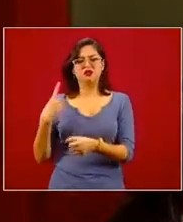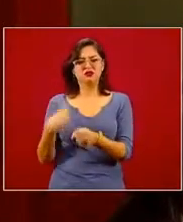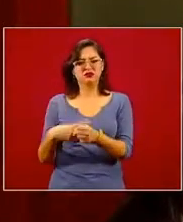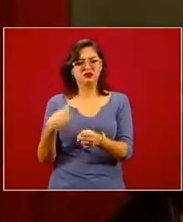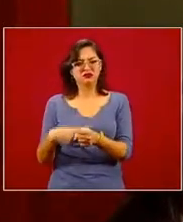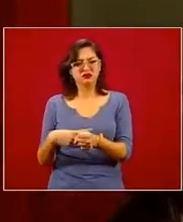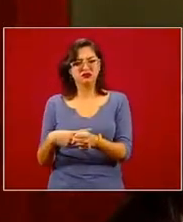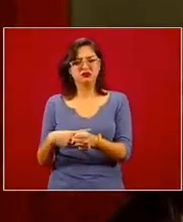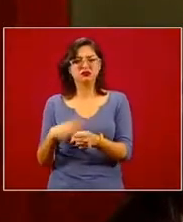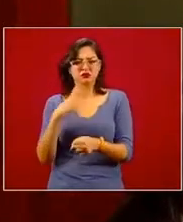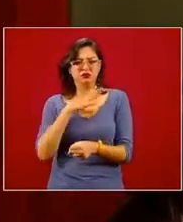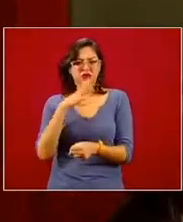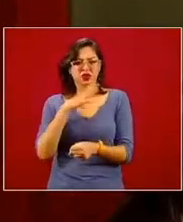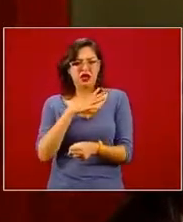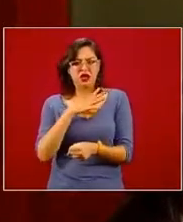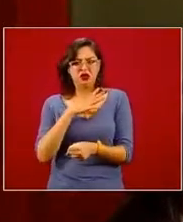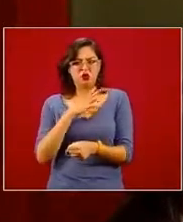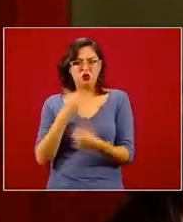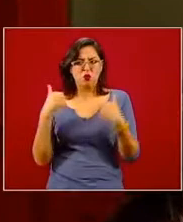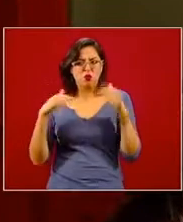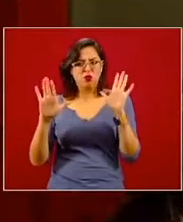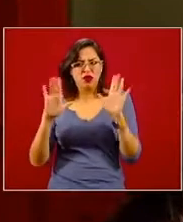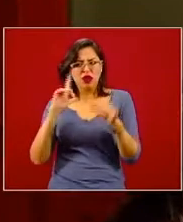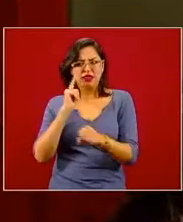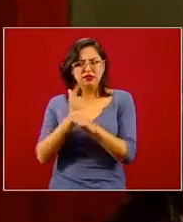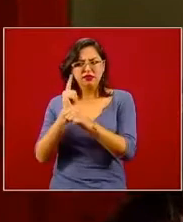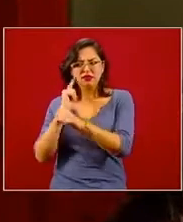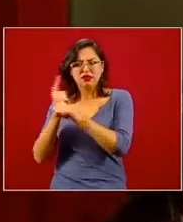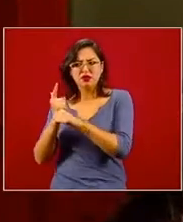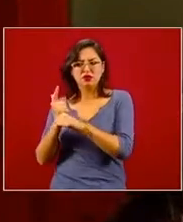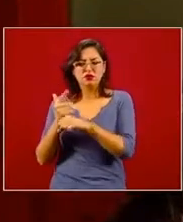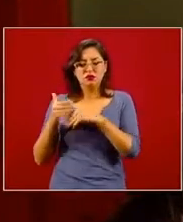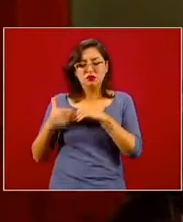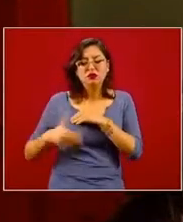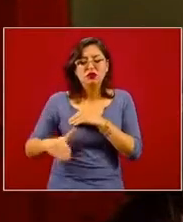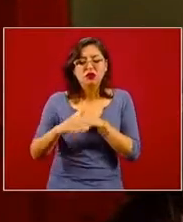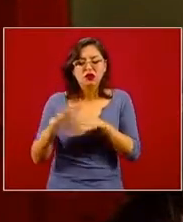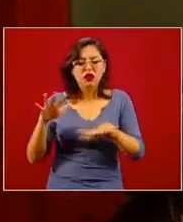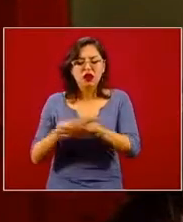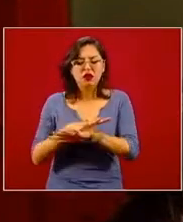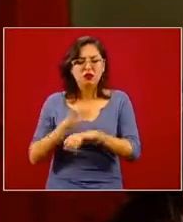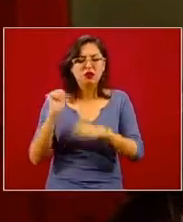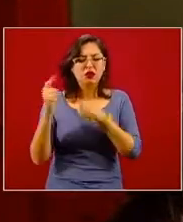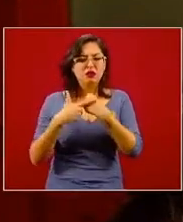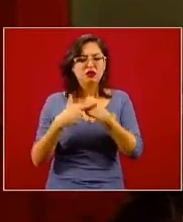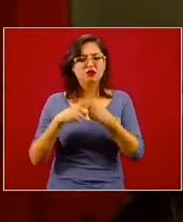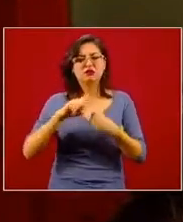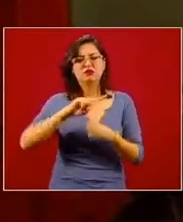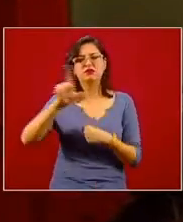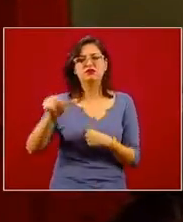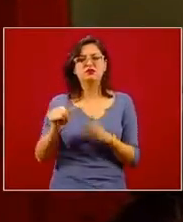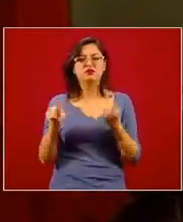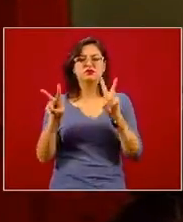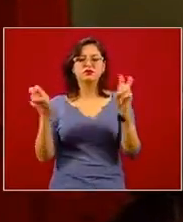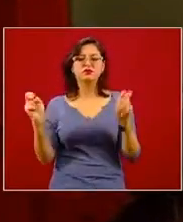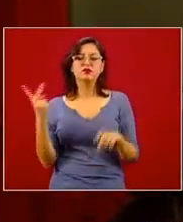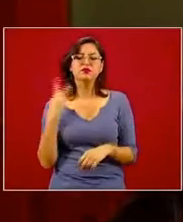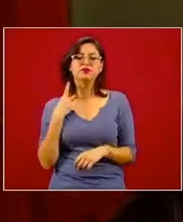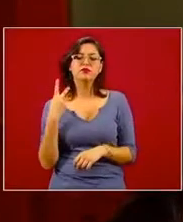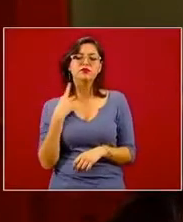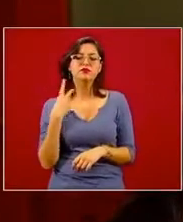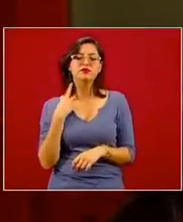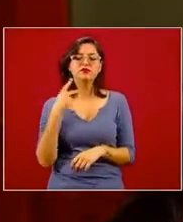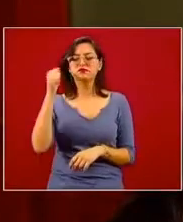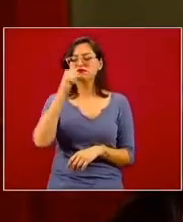sería por un that lado. COVID had Y por otro lado, on preguntarle, January or before las February in implicaciones the políticas luego son muy epidemiological claras, ¿no? strategy? A final de cuentas siempre hay